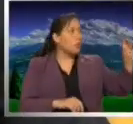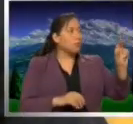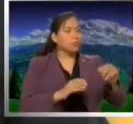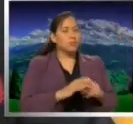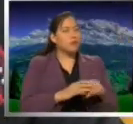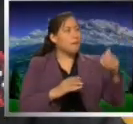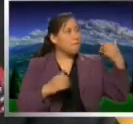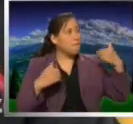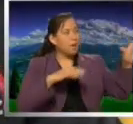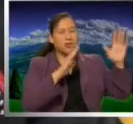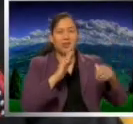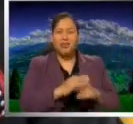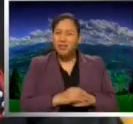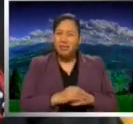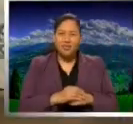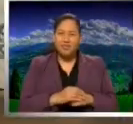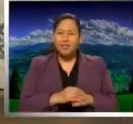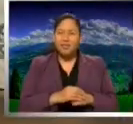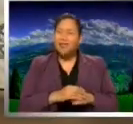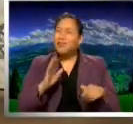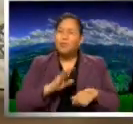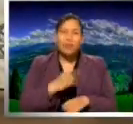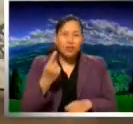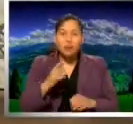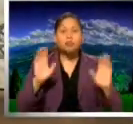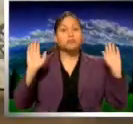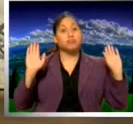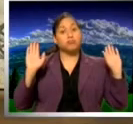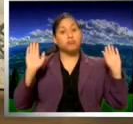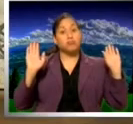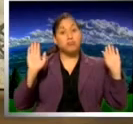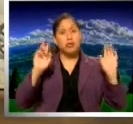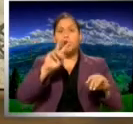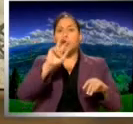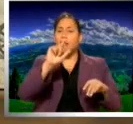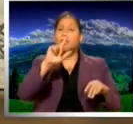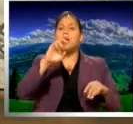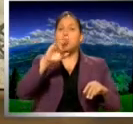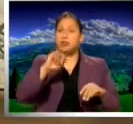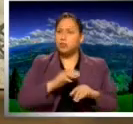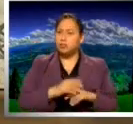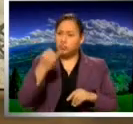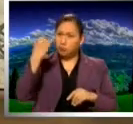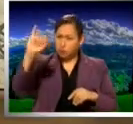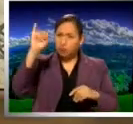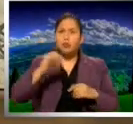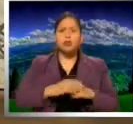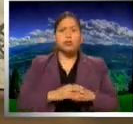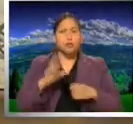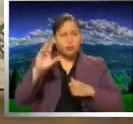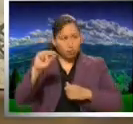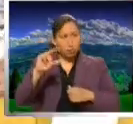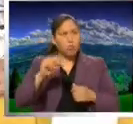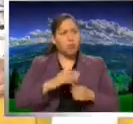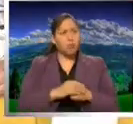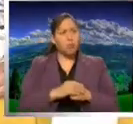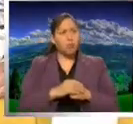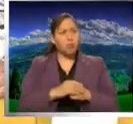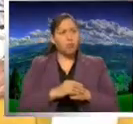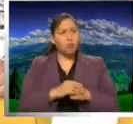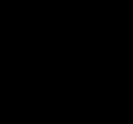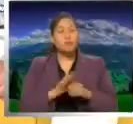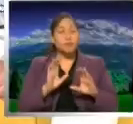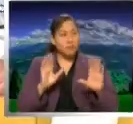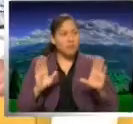que se retire. ¿Pero por qué? Pues yo no sé, pero ¿qué crees que hizo Valencia? No sé. Dijo que más no, palomas. Ya así había dijo. Avanzado